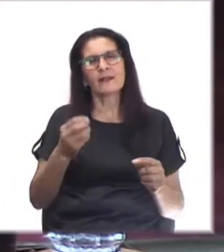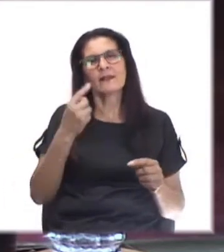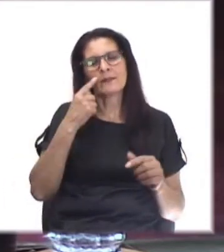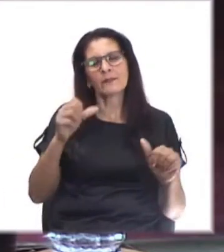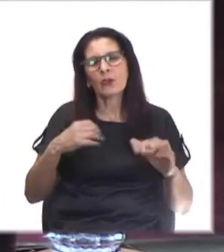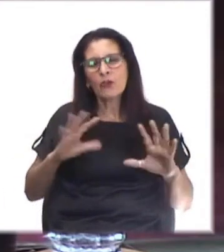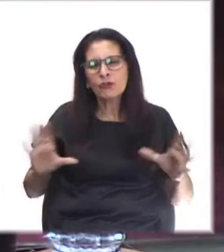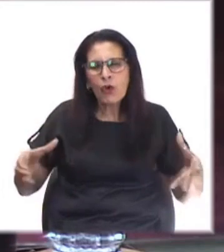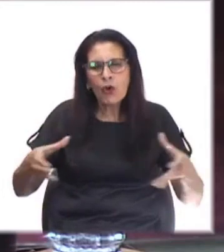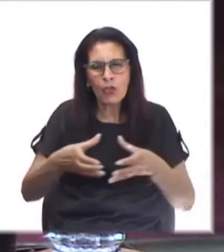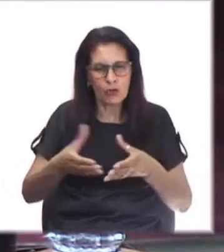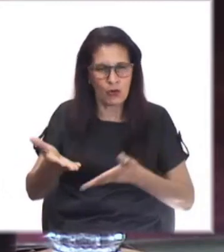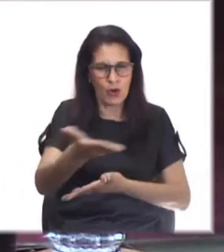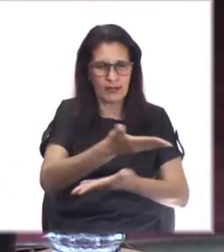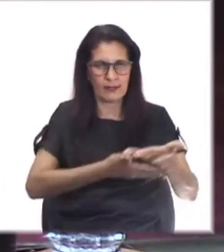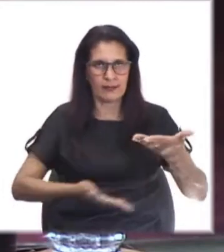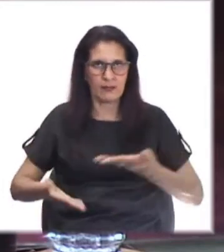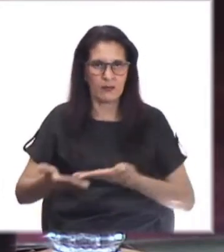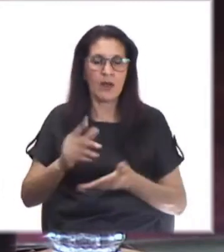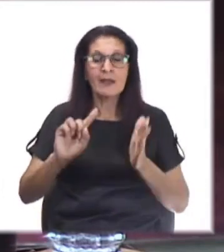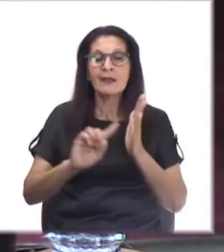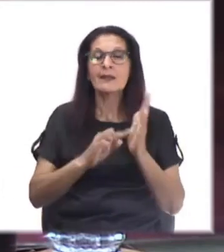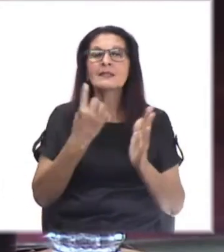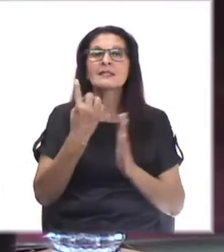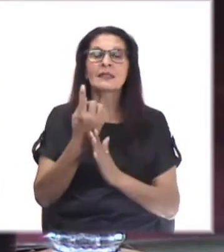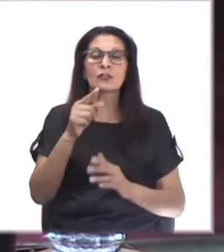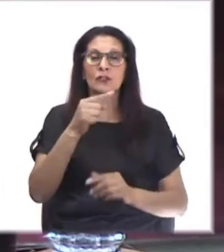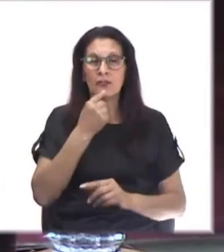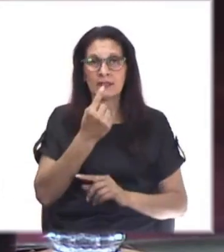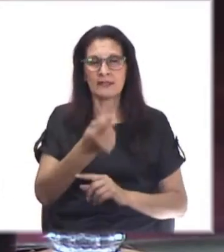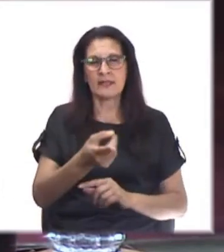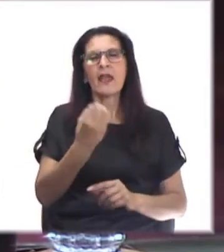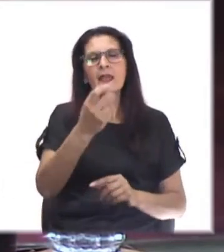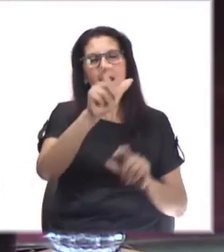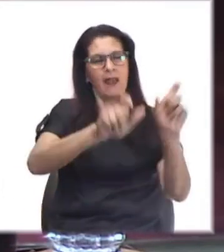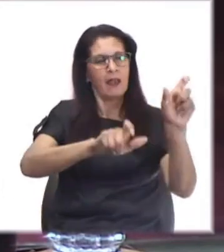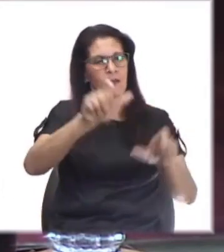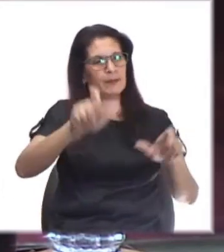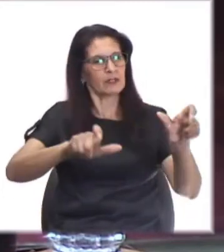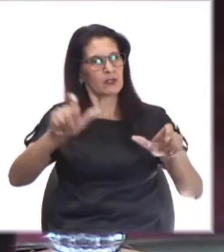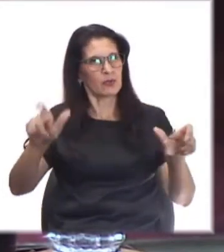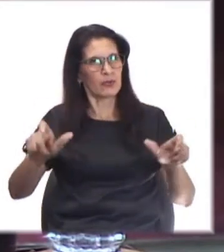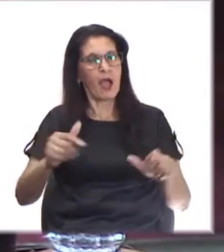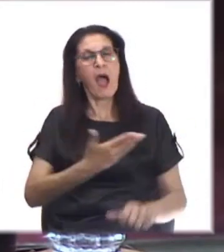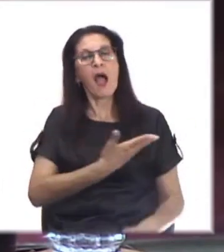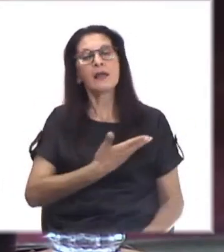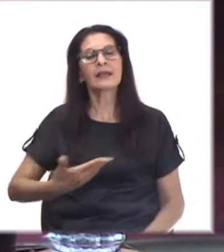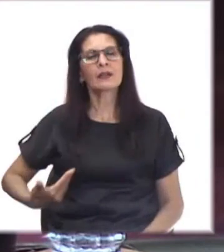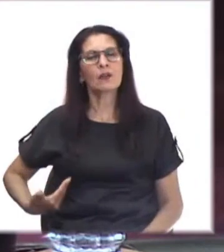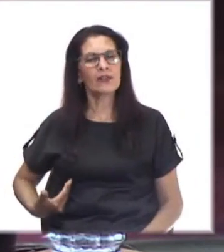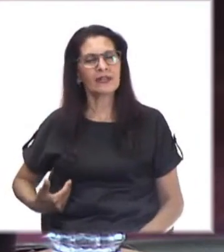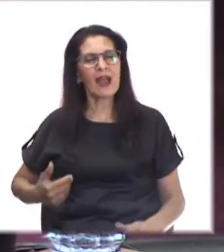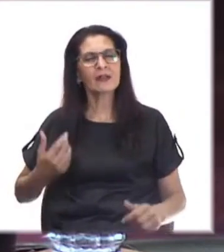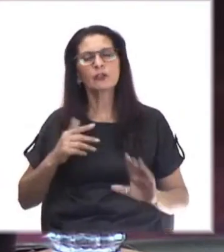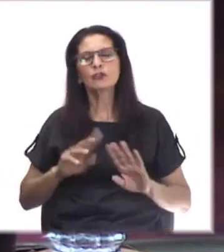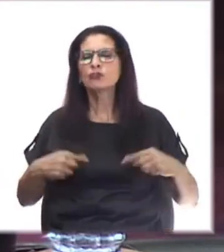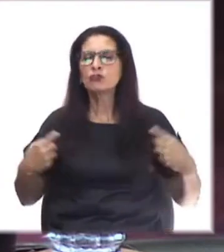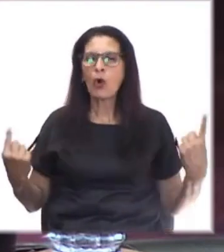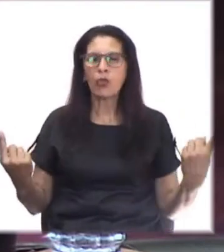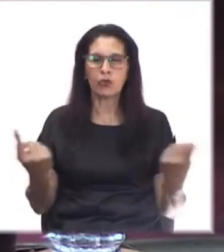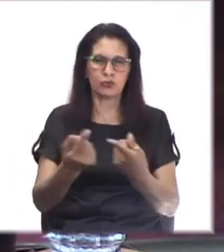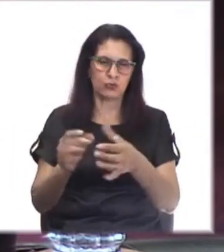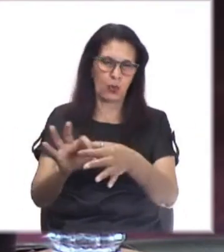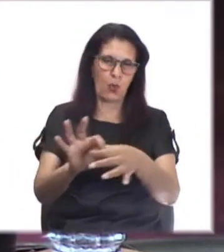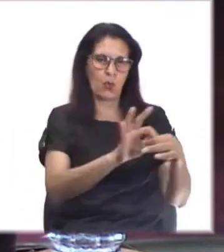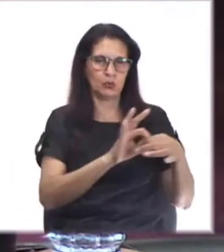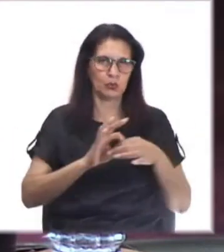colectiva. El centro de todos nuestros desvelos, decía, es la gente y hay que gobernar junto con ellos para ir hacia adelante.